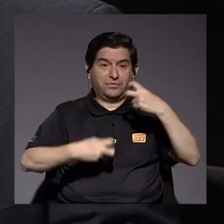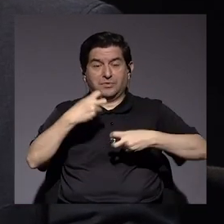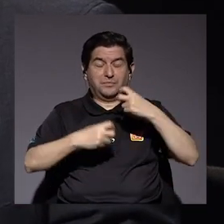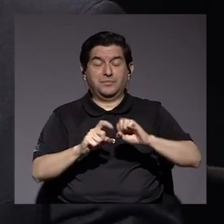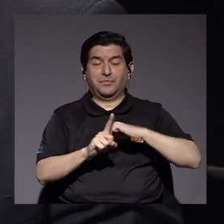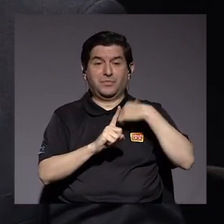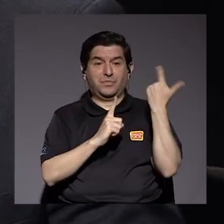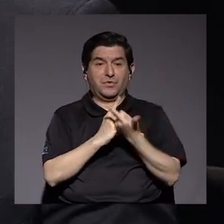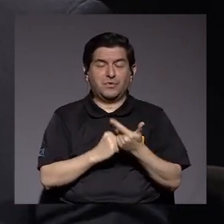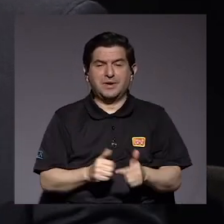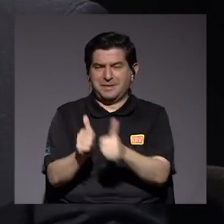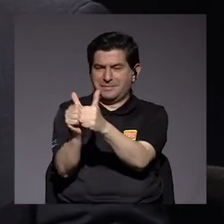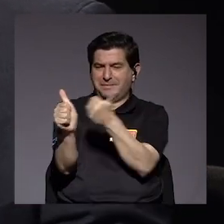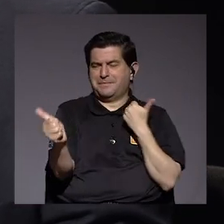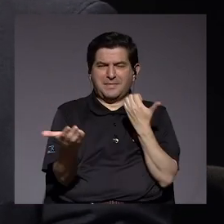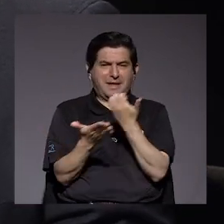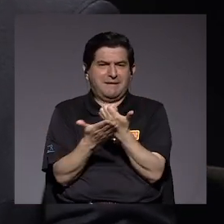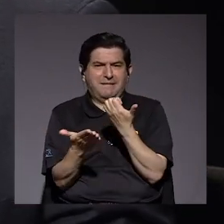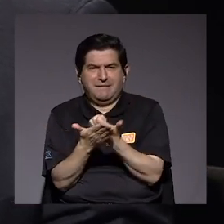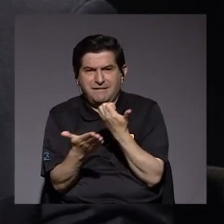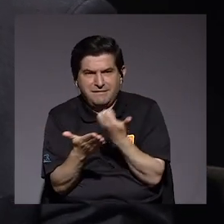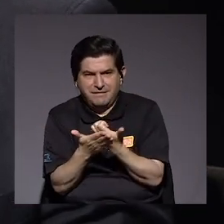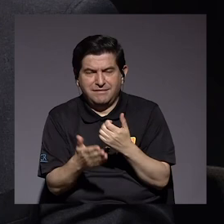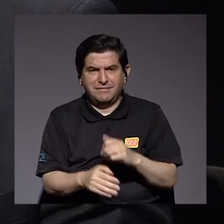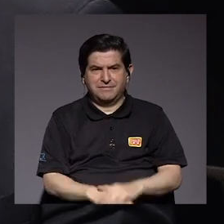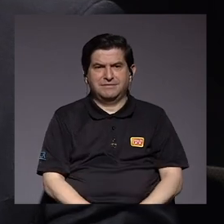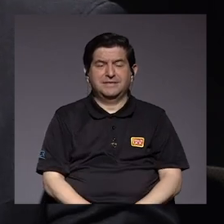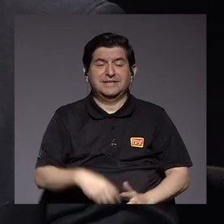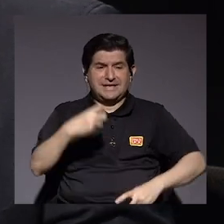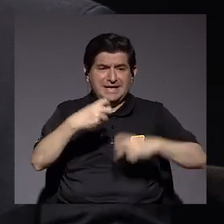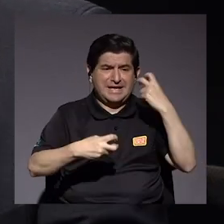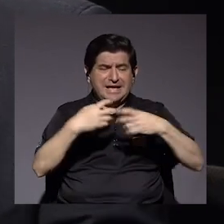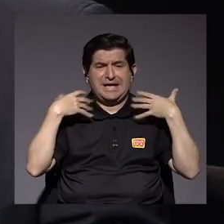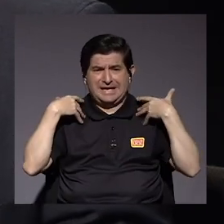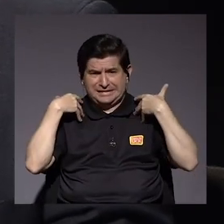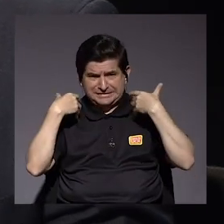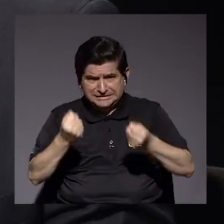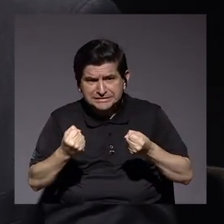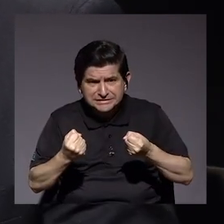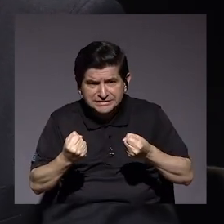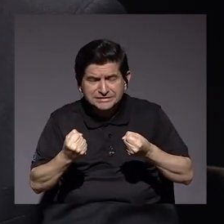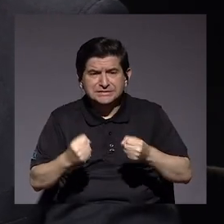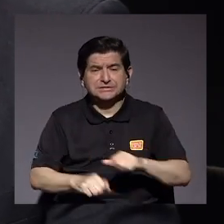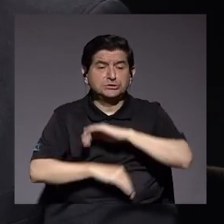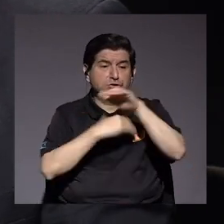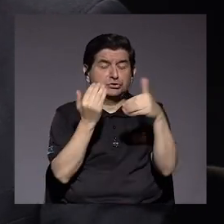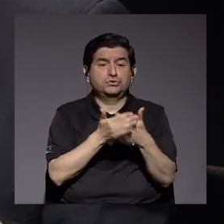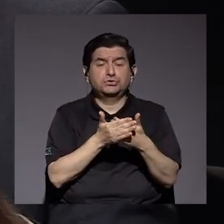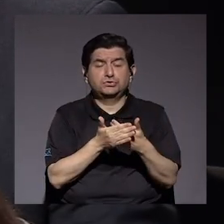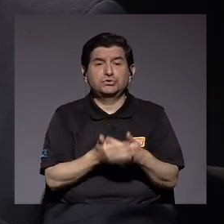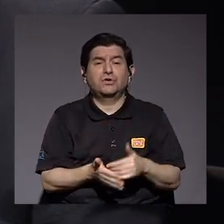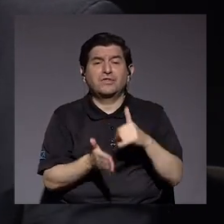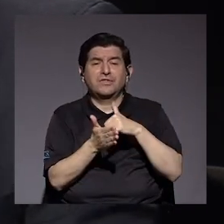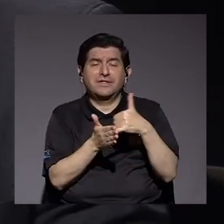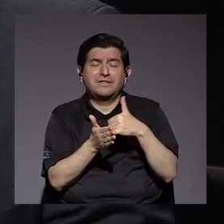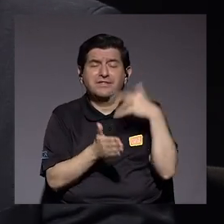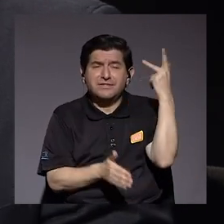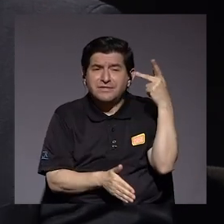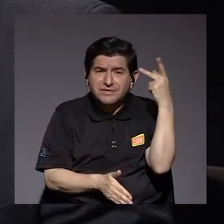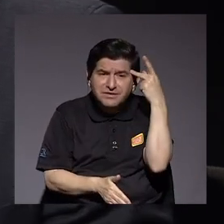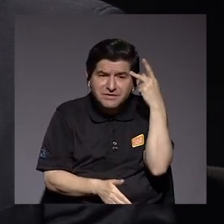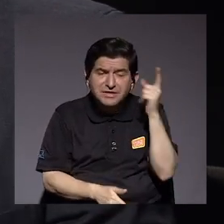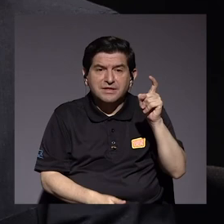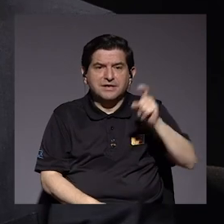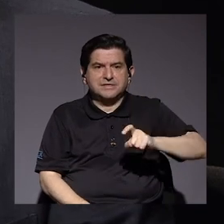viviendo de la desaceleración económica de la crisis sanitaria de todo de la debilidad